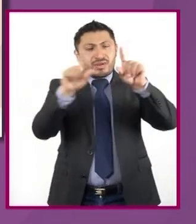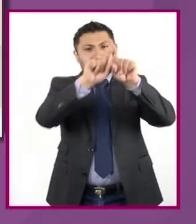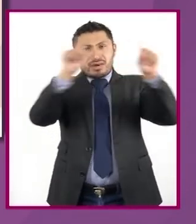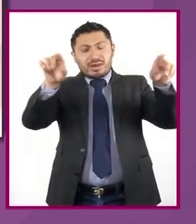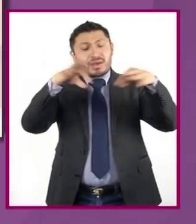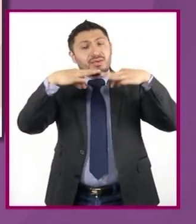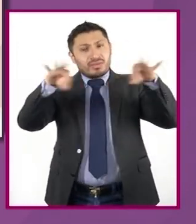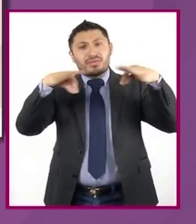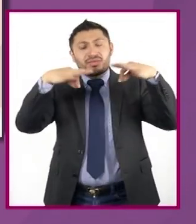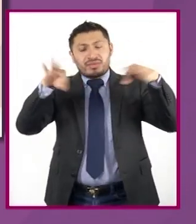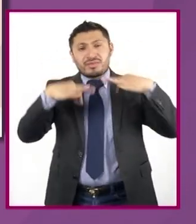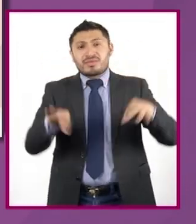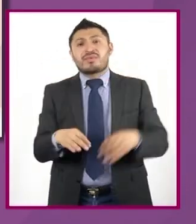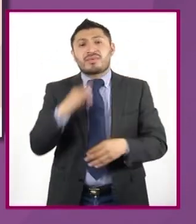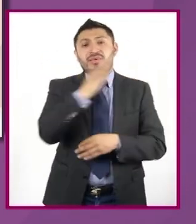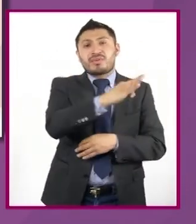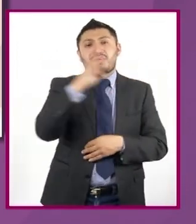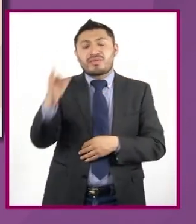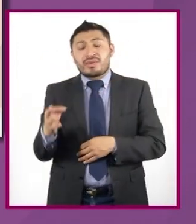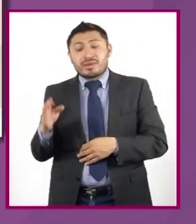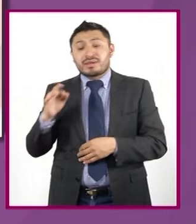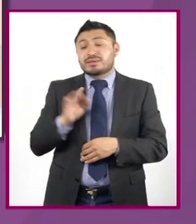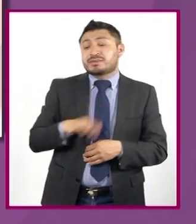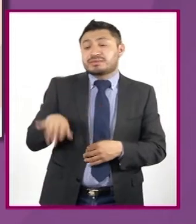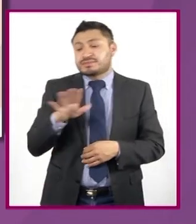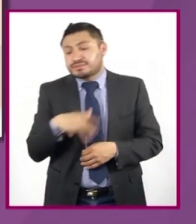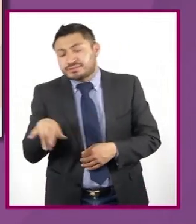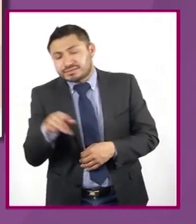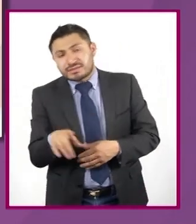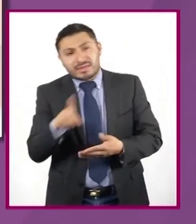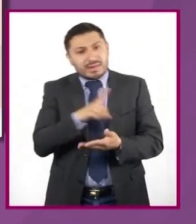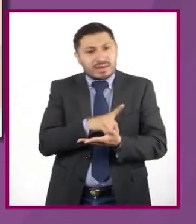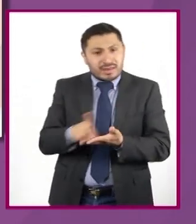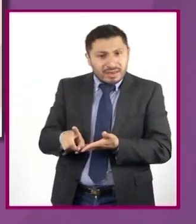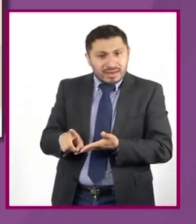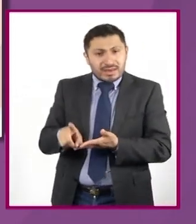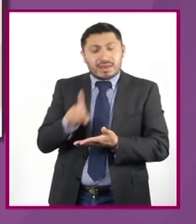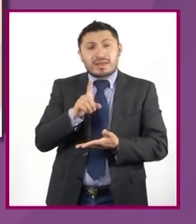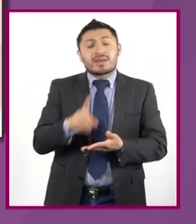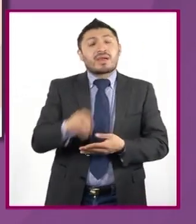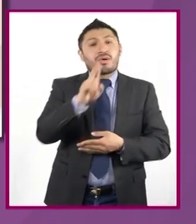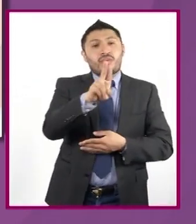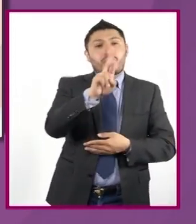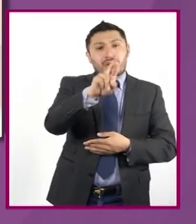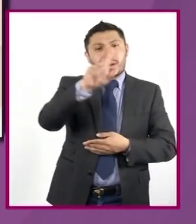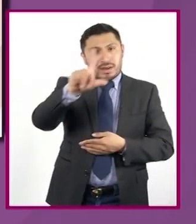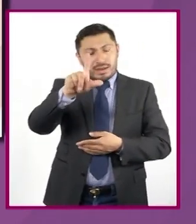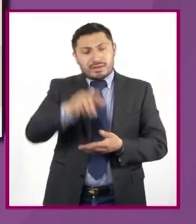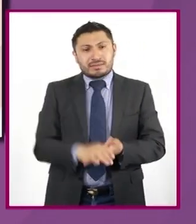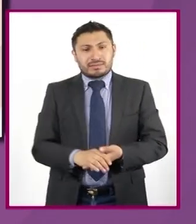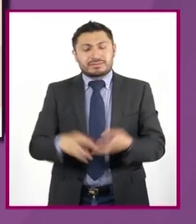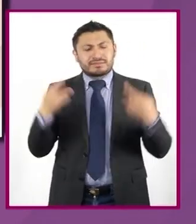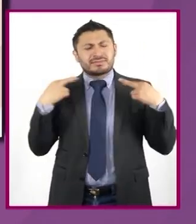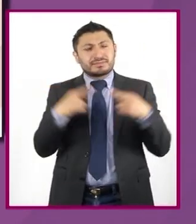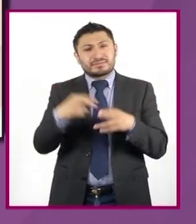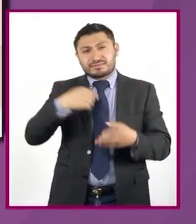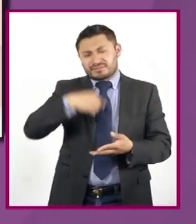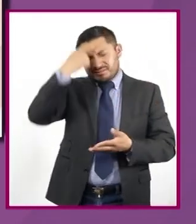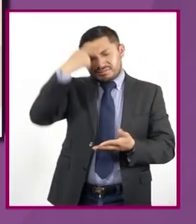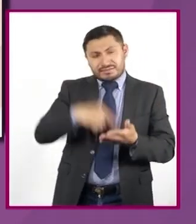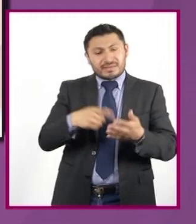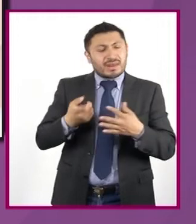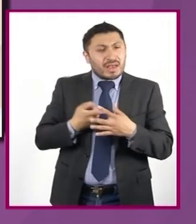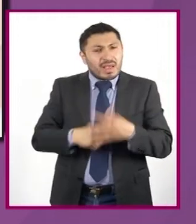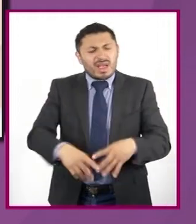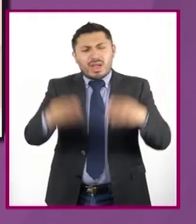documento, fecha de consulta, dirección URL. Profesora, creo que en un principio se me